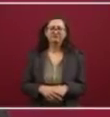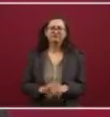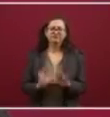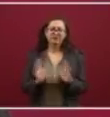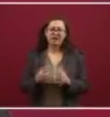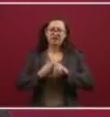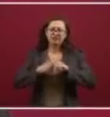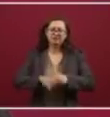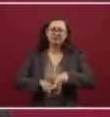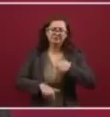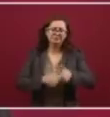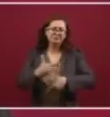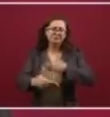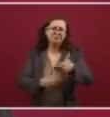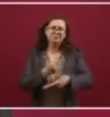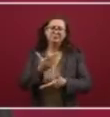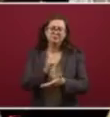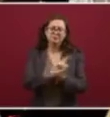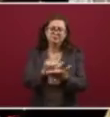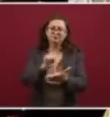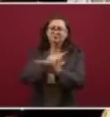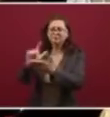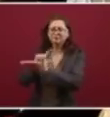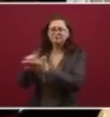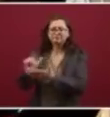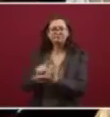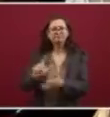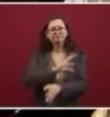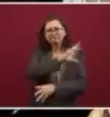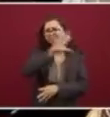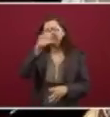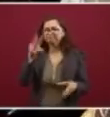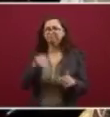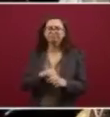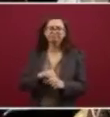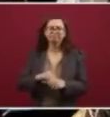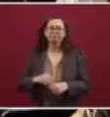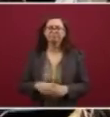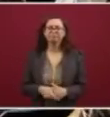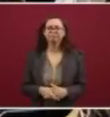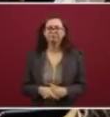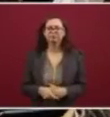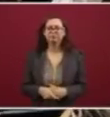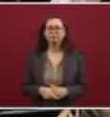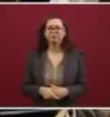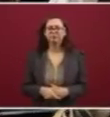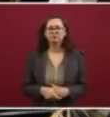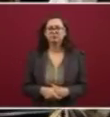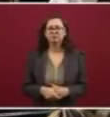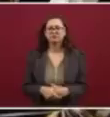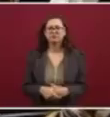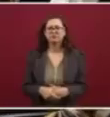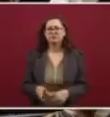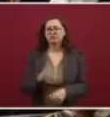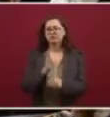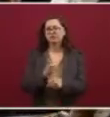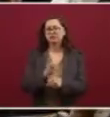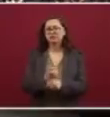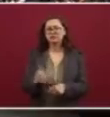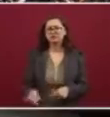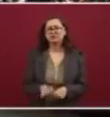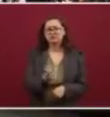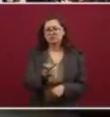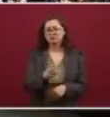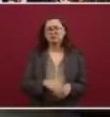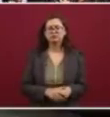cabo esta acción de limpia de instituciones. Y la segunda, presidente,